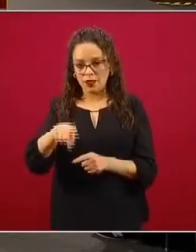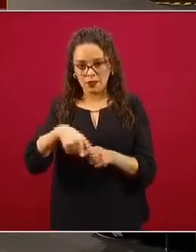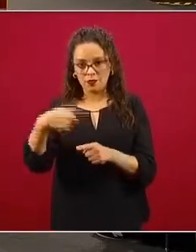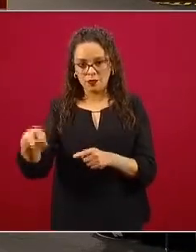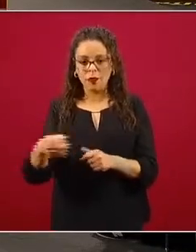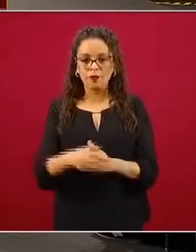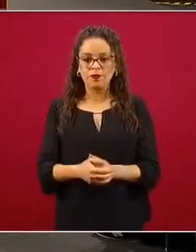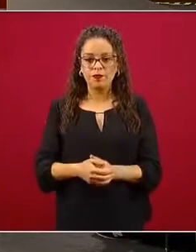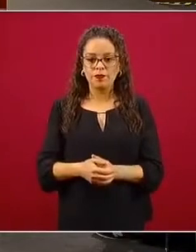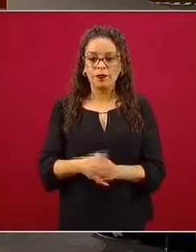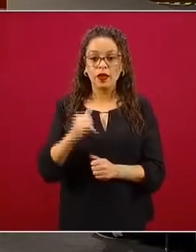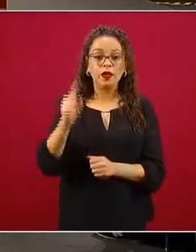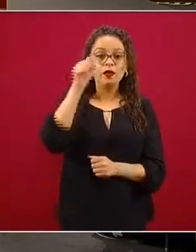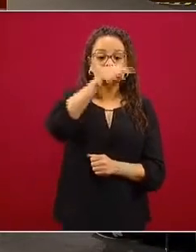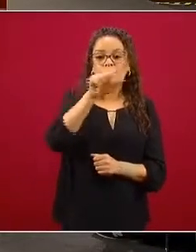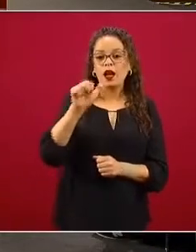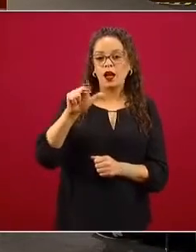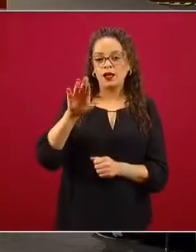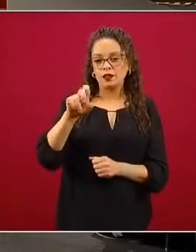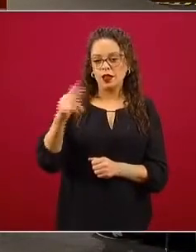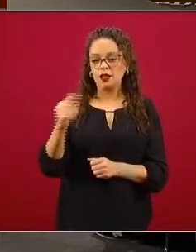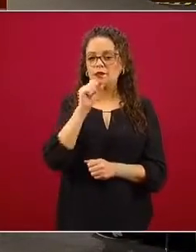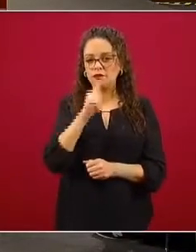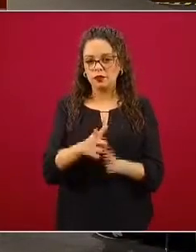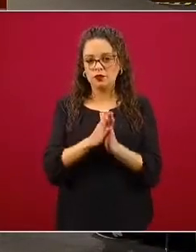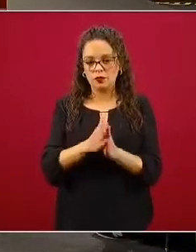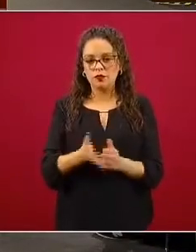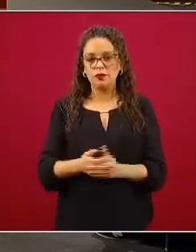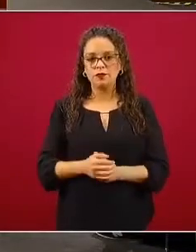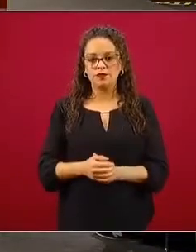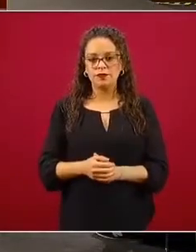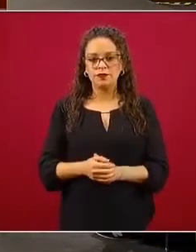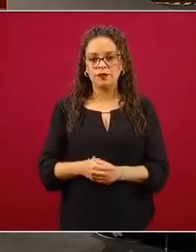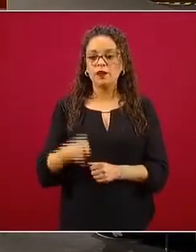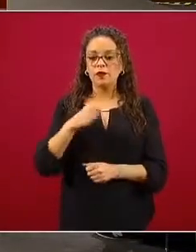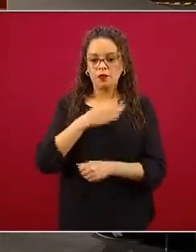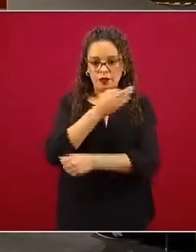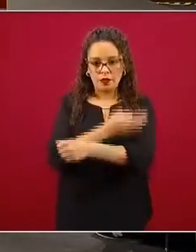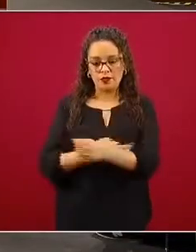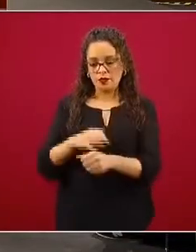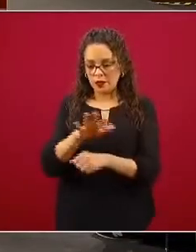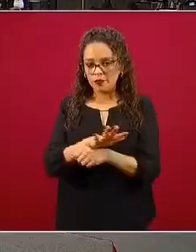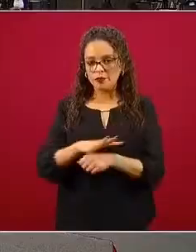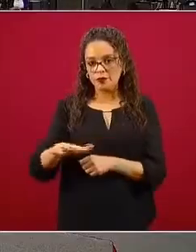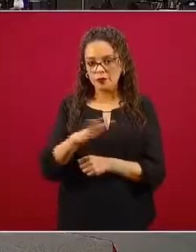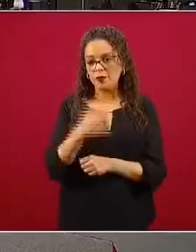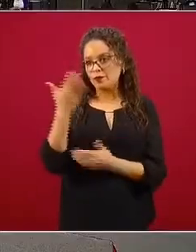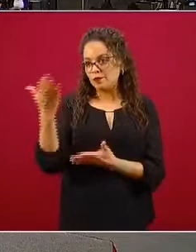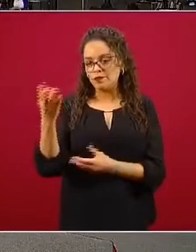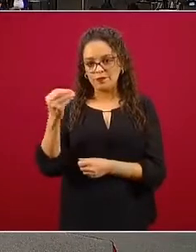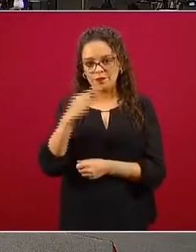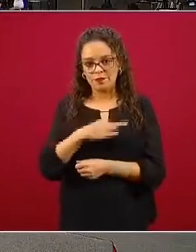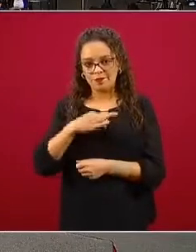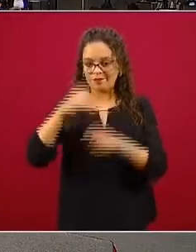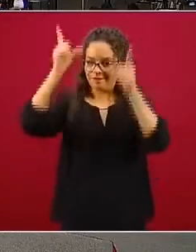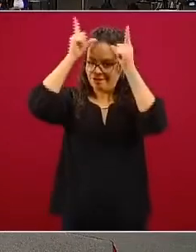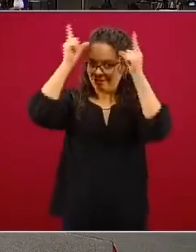y usted, Araceli. Sí, luego ahorita nos vamos con usted. Buenas tardes a todos, felicidades, enfermeras.